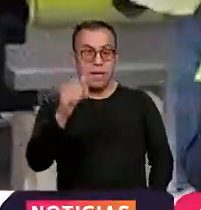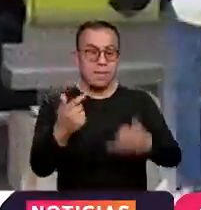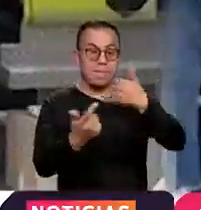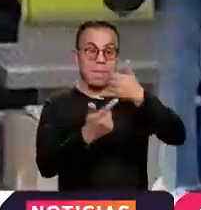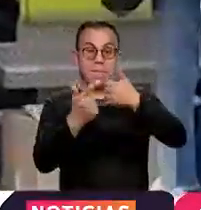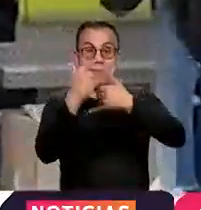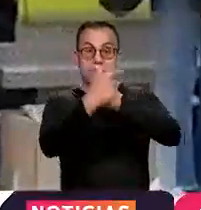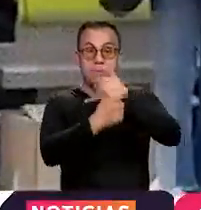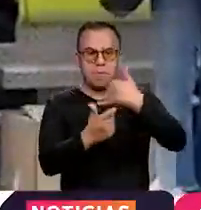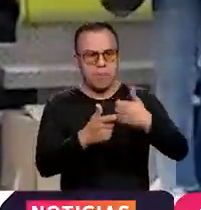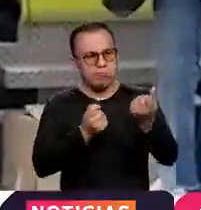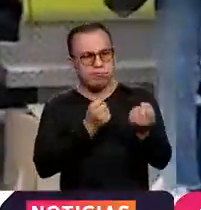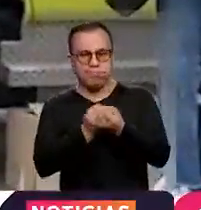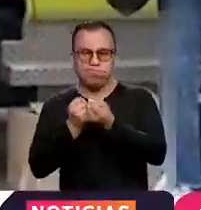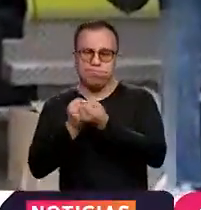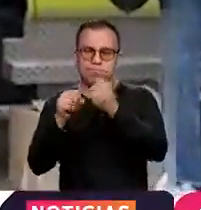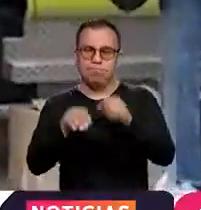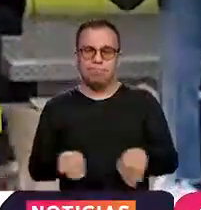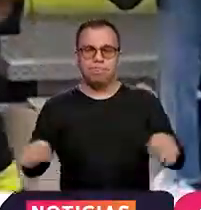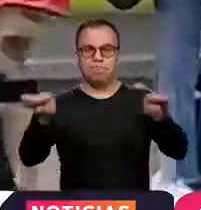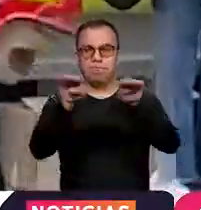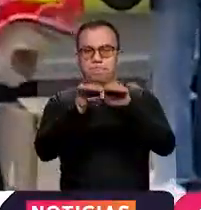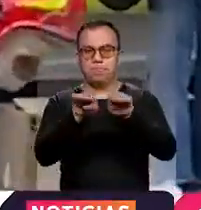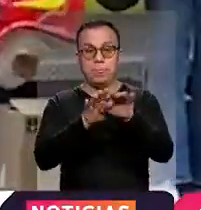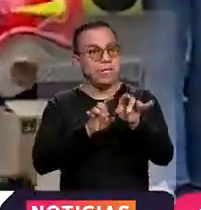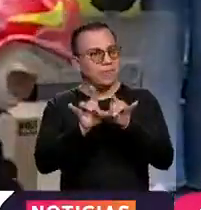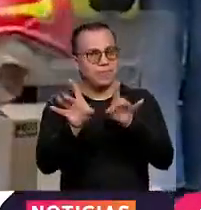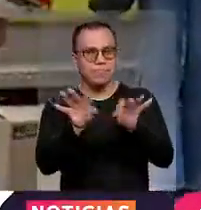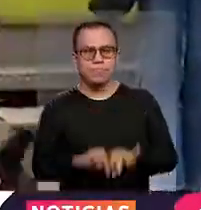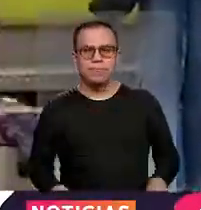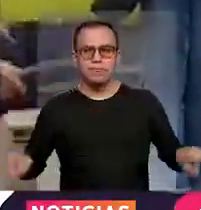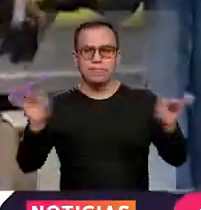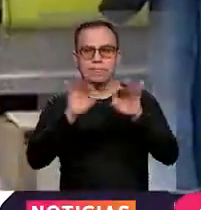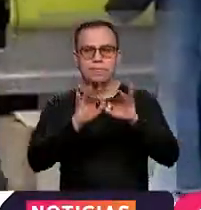buscan promover y apoyar la equidad de género en esta fecha tan importante.